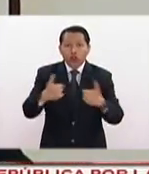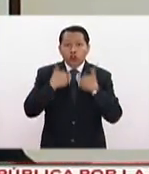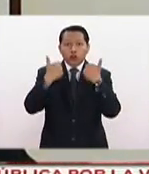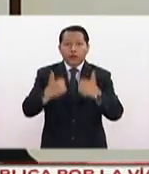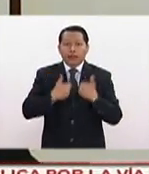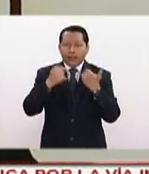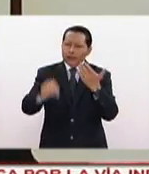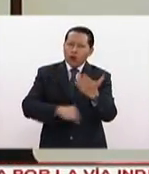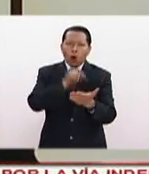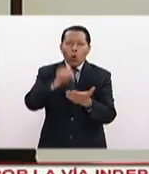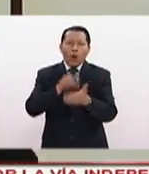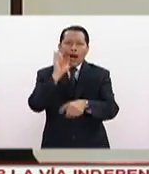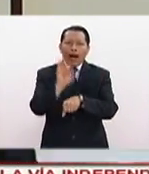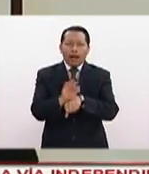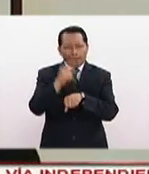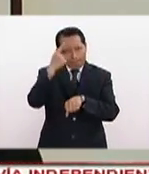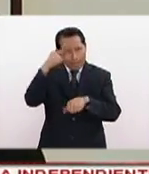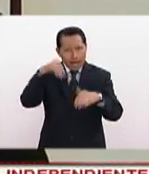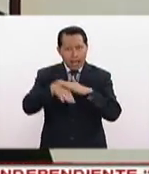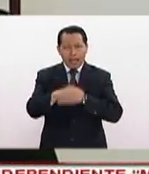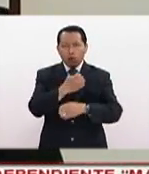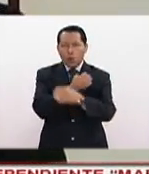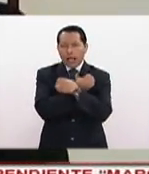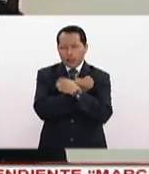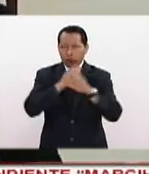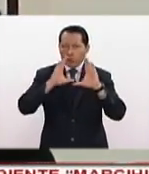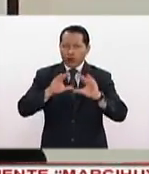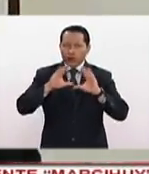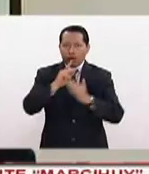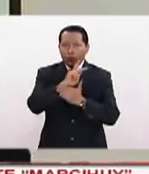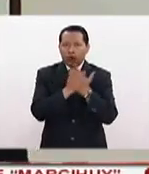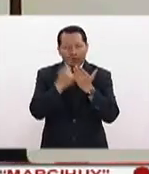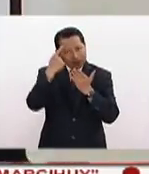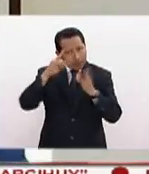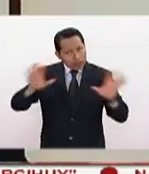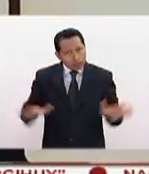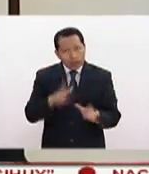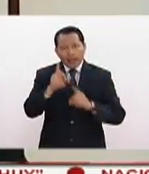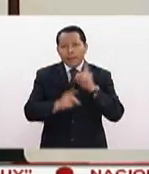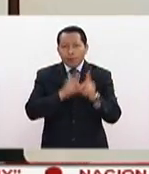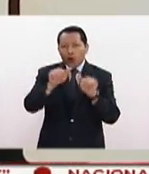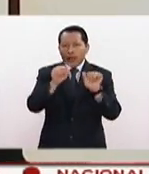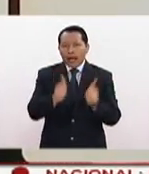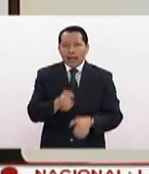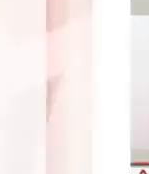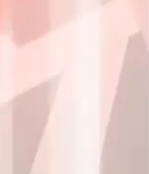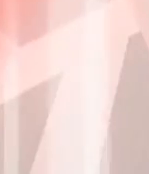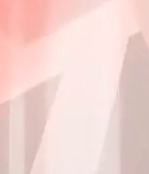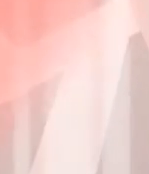un lugar garantizado para su educación, con programas que fomenten el deporte, las artes y la salud.